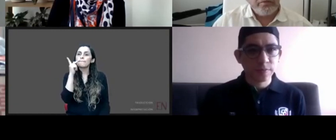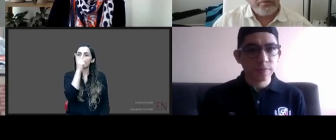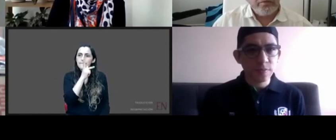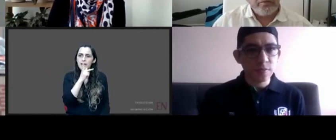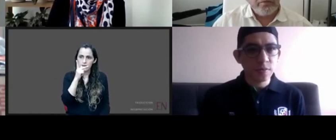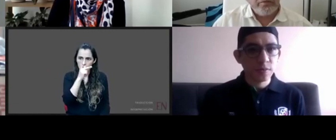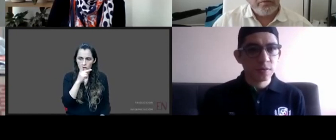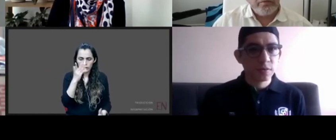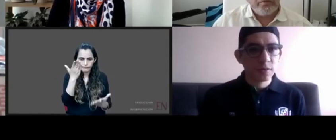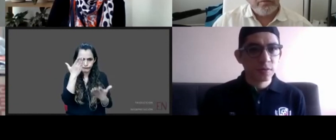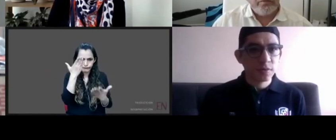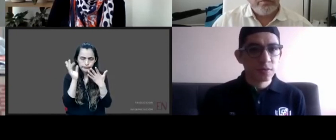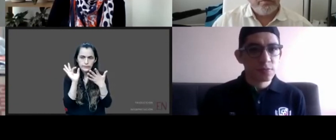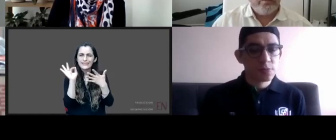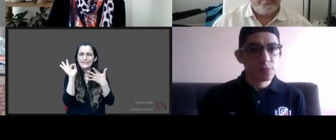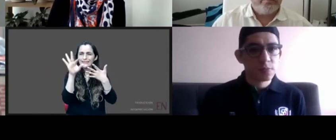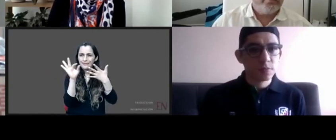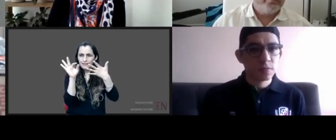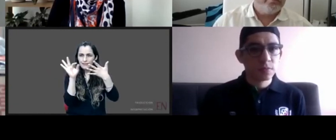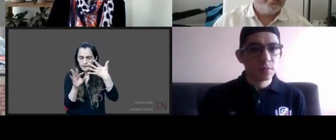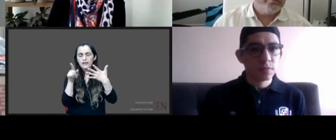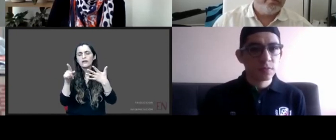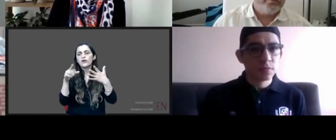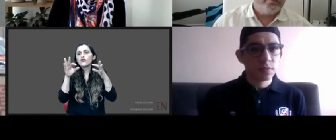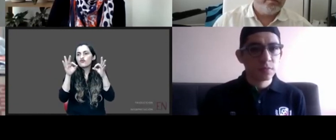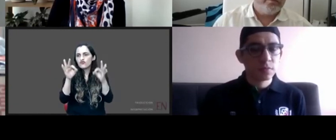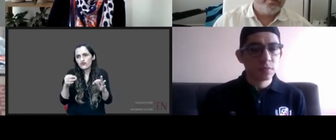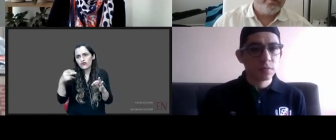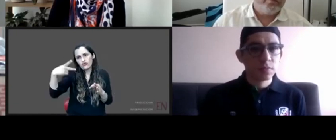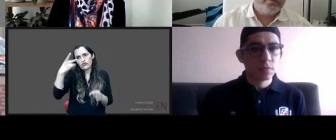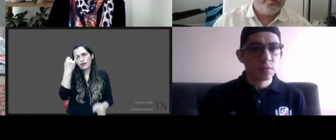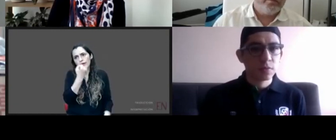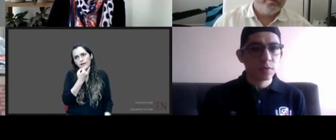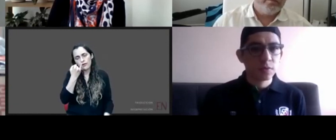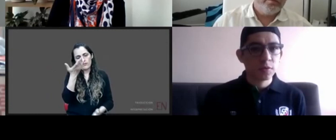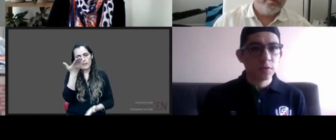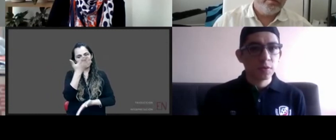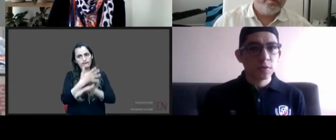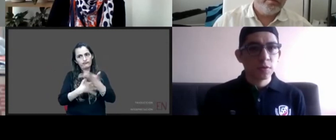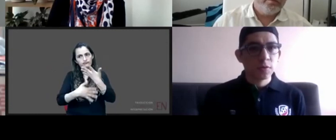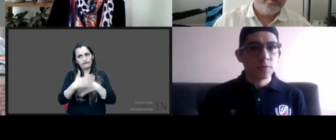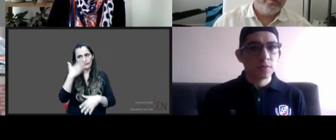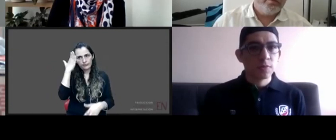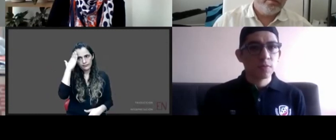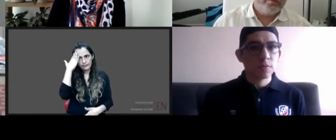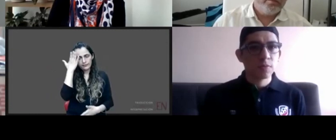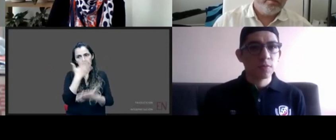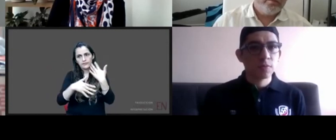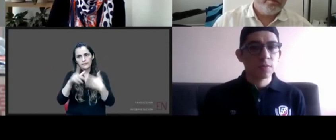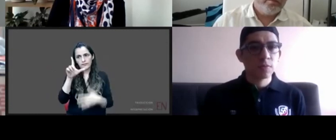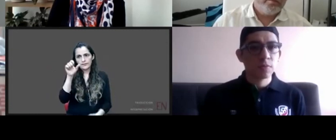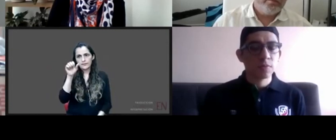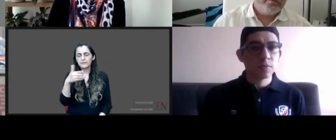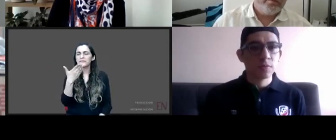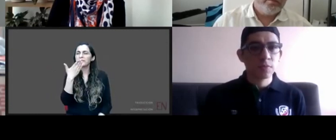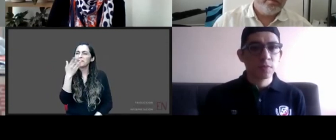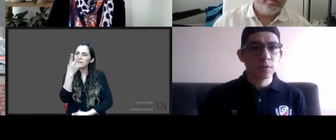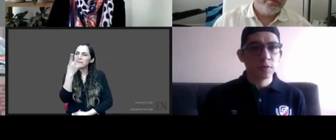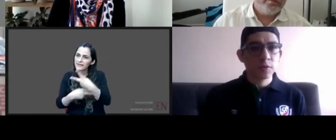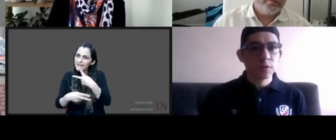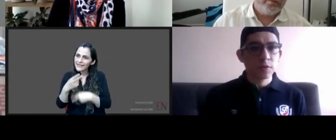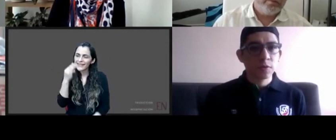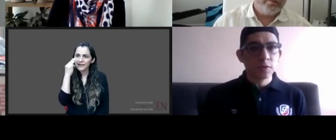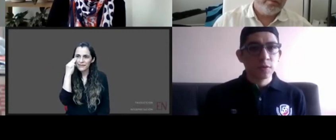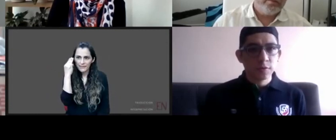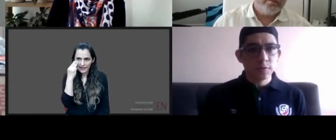de la niñez. Es nativa de la lengua de señas mexicana como primera lengua. Pues bienvenida, Marina, y